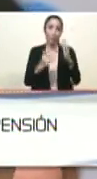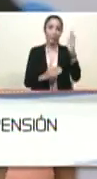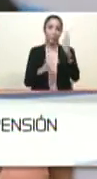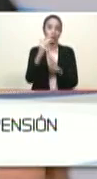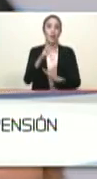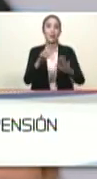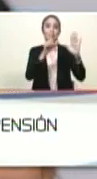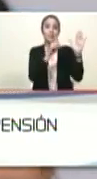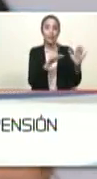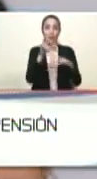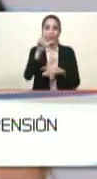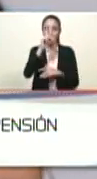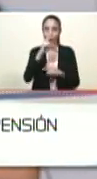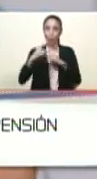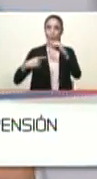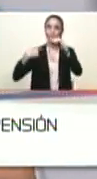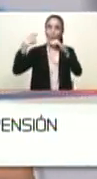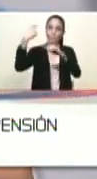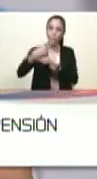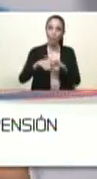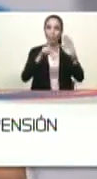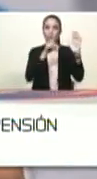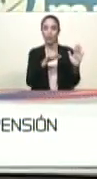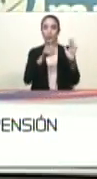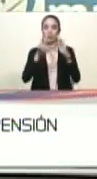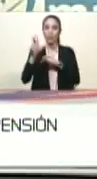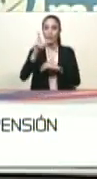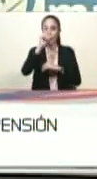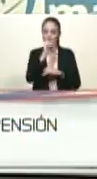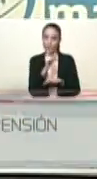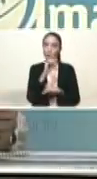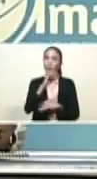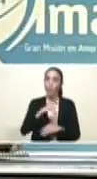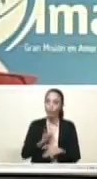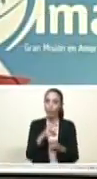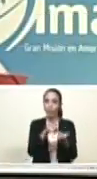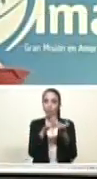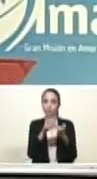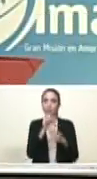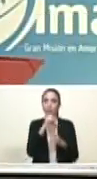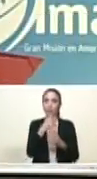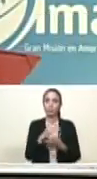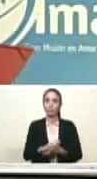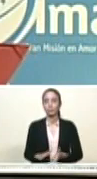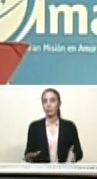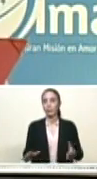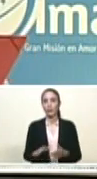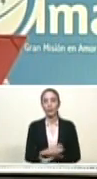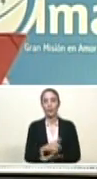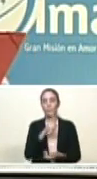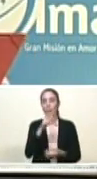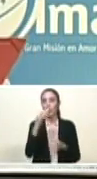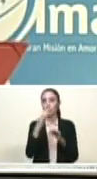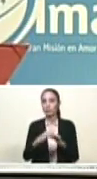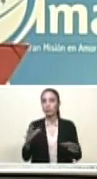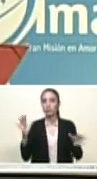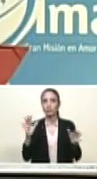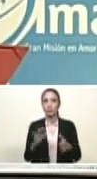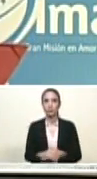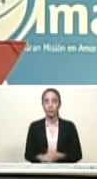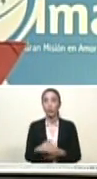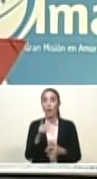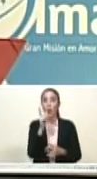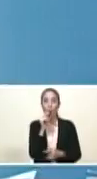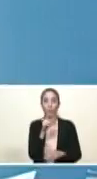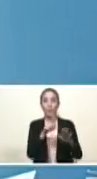63 años. Sí. Y sí, es el bárbaro de Macri. De Macri. Es un bárbaro. Y los hombres de 65 a